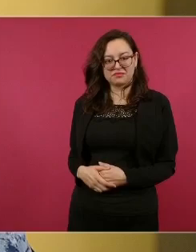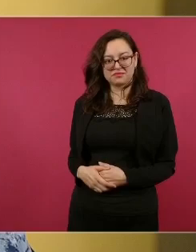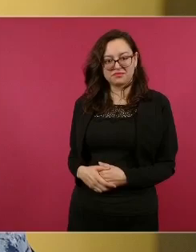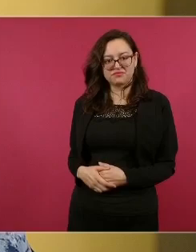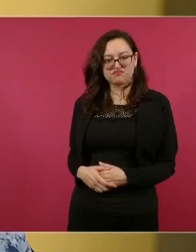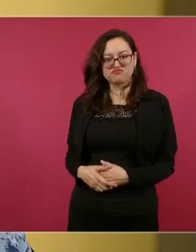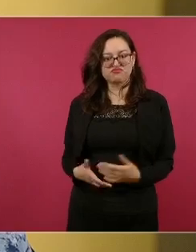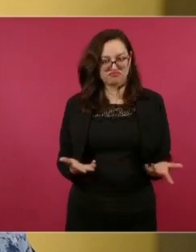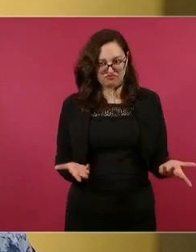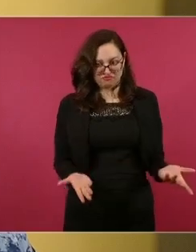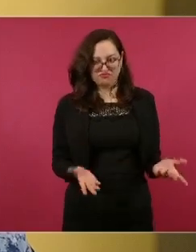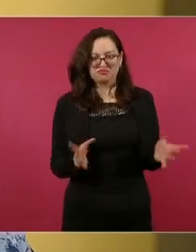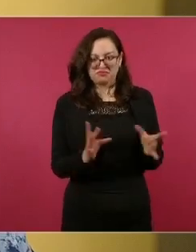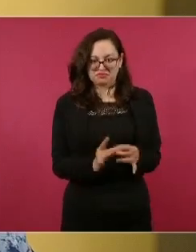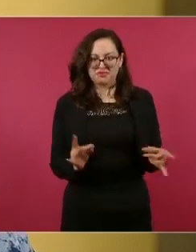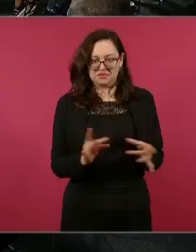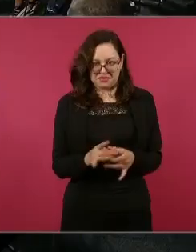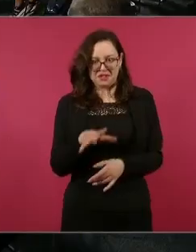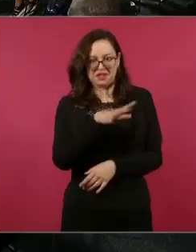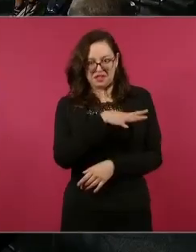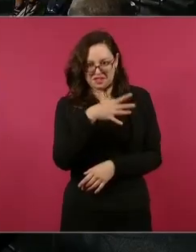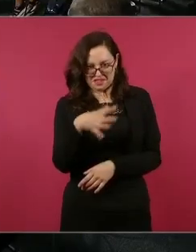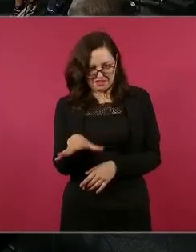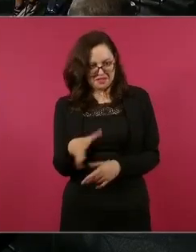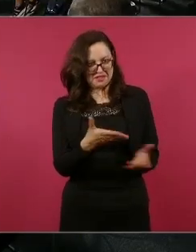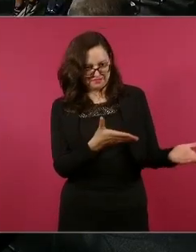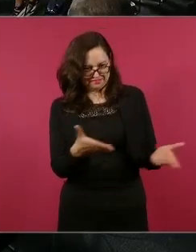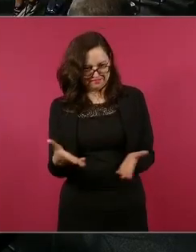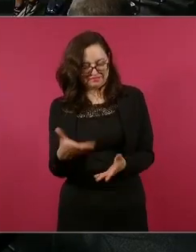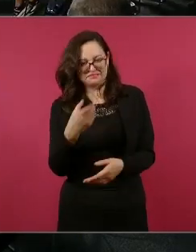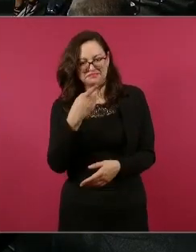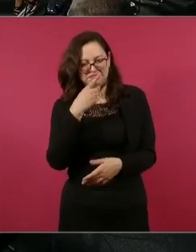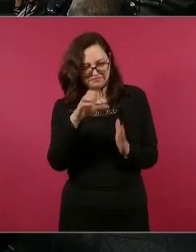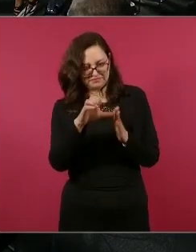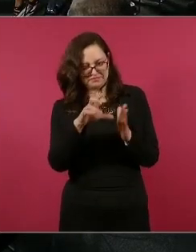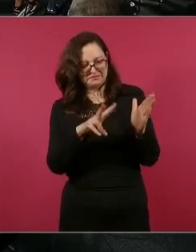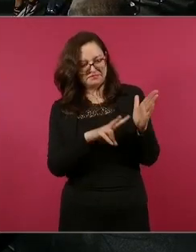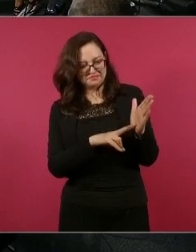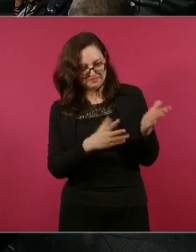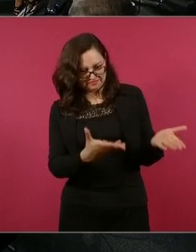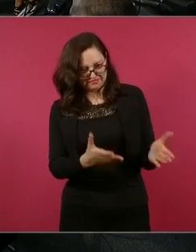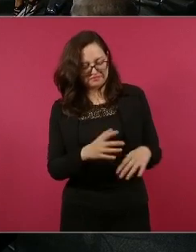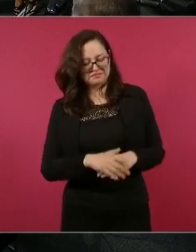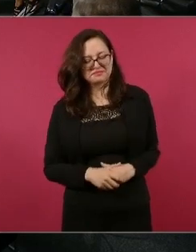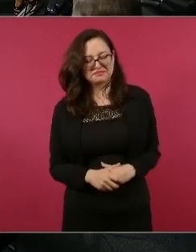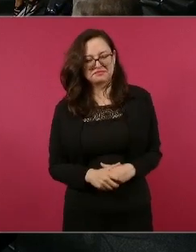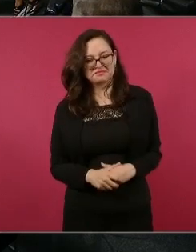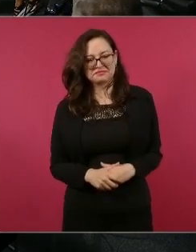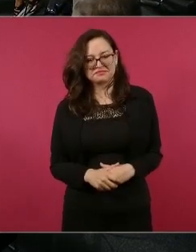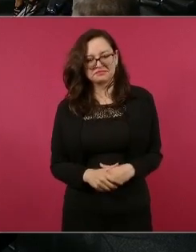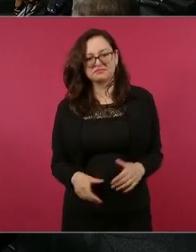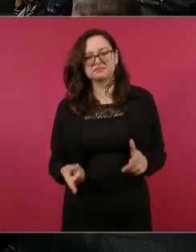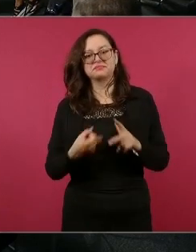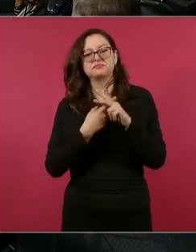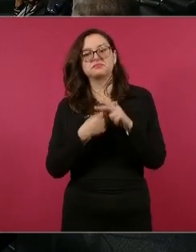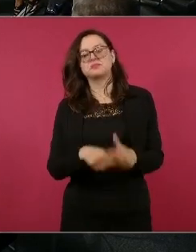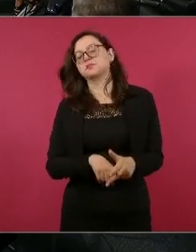¿Por qué no explica usted, general? Nada más que nos diga cuándo empezó a